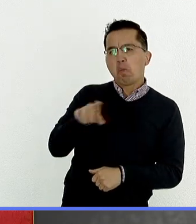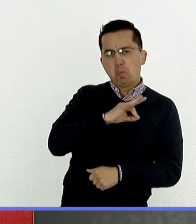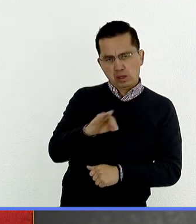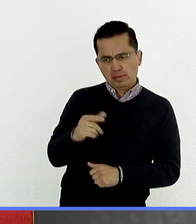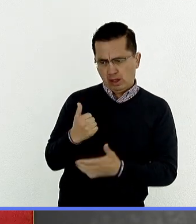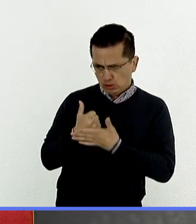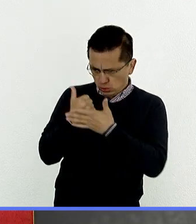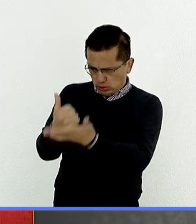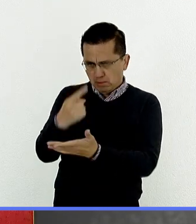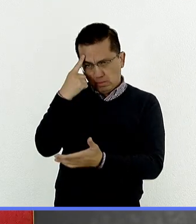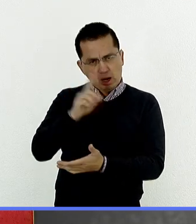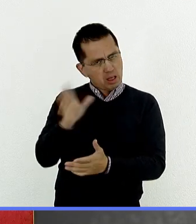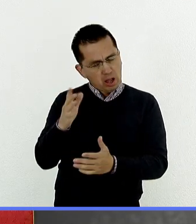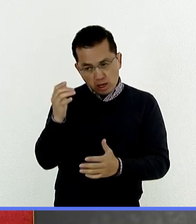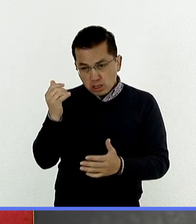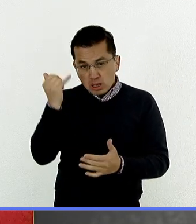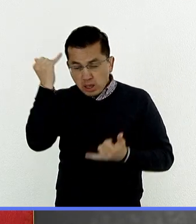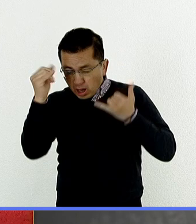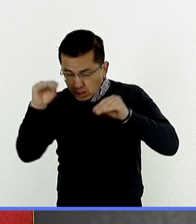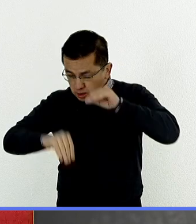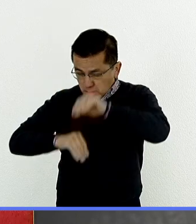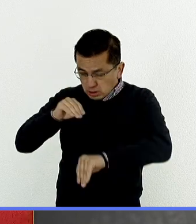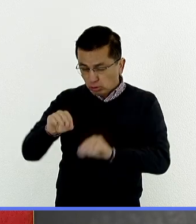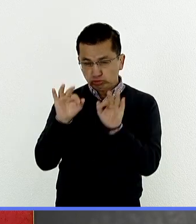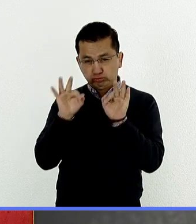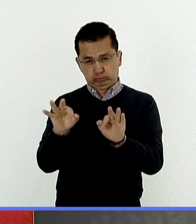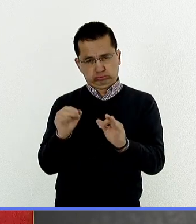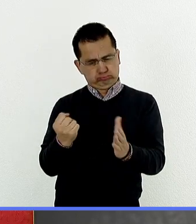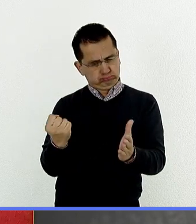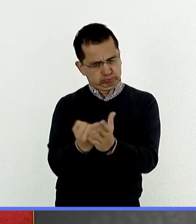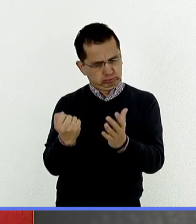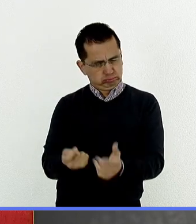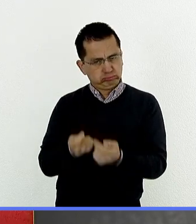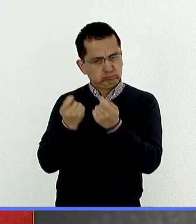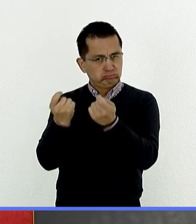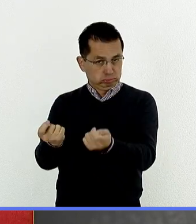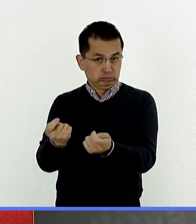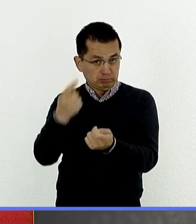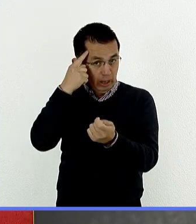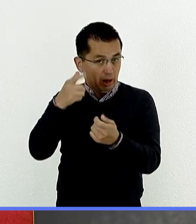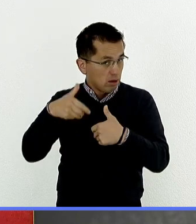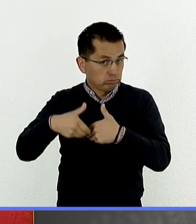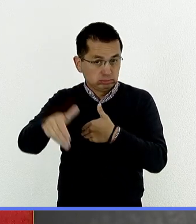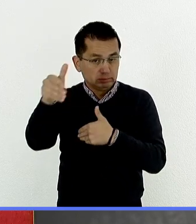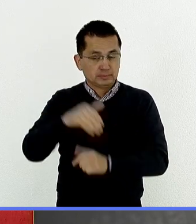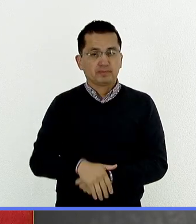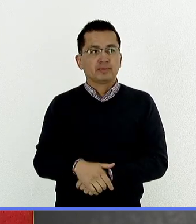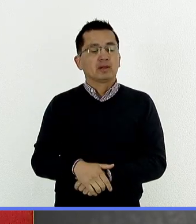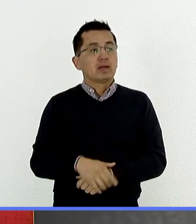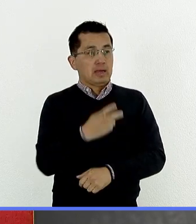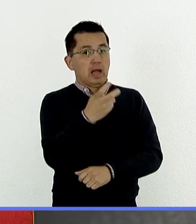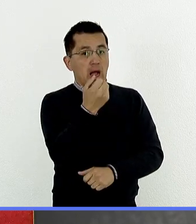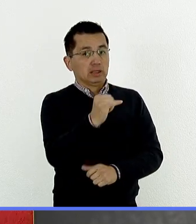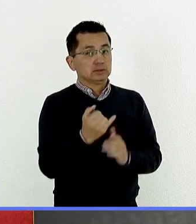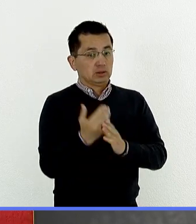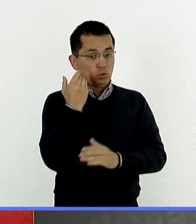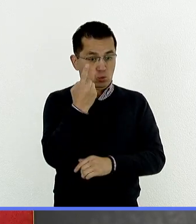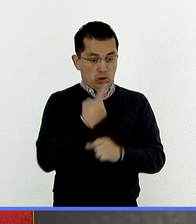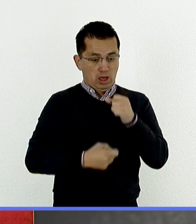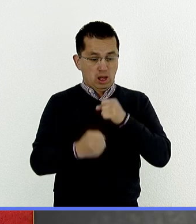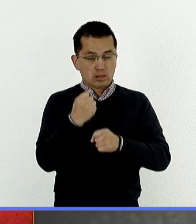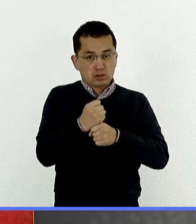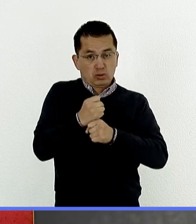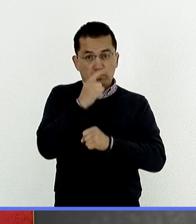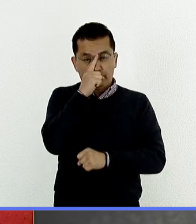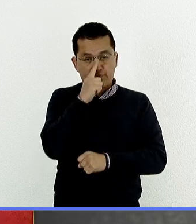cosas muy importantes sean el año pasado tuvimos esa experiencia este a no minimizar